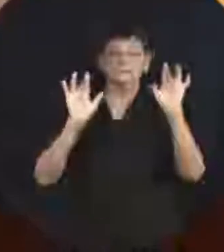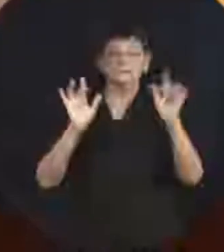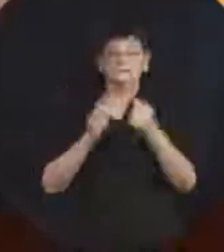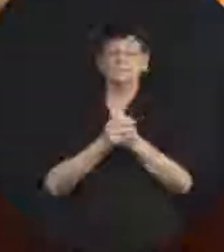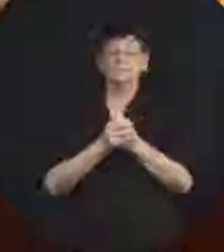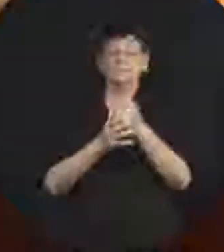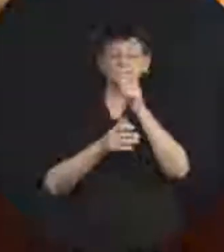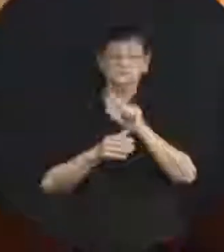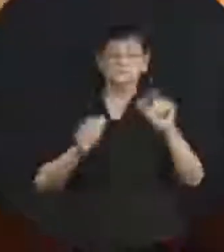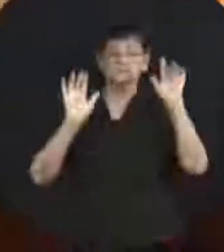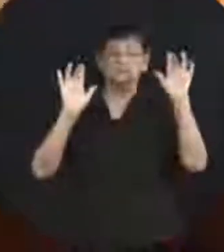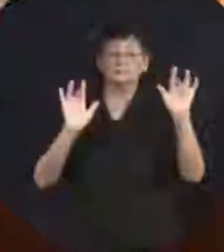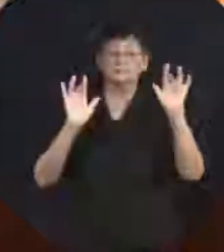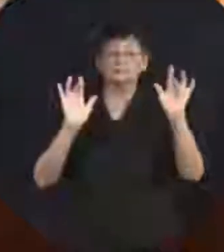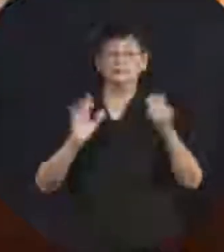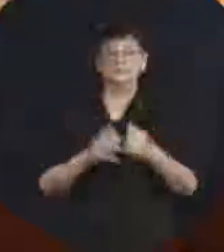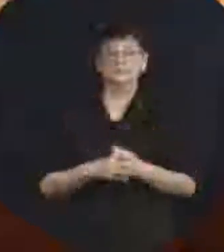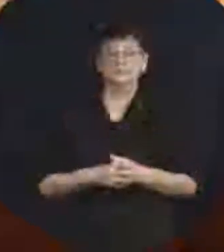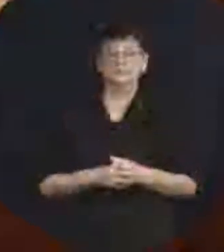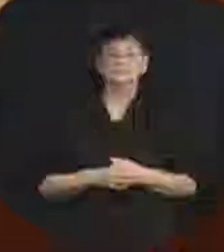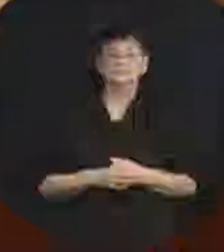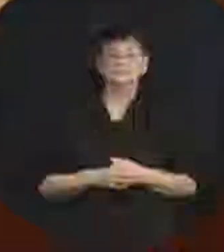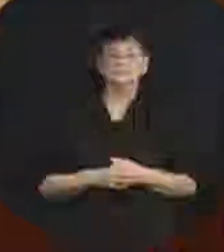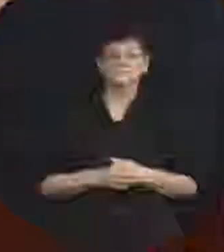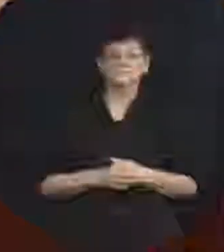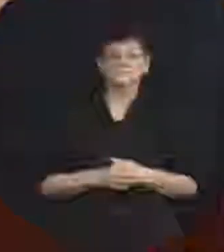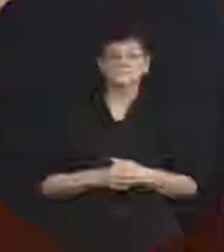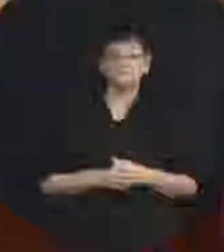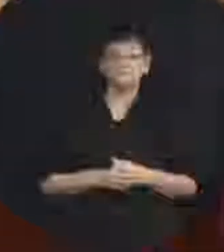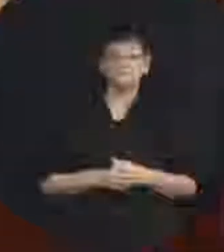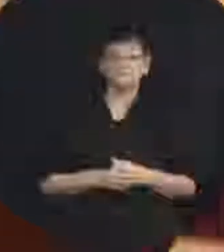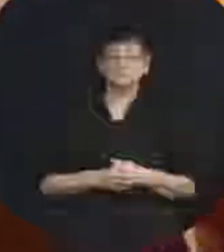ten piedad. Señor, ten piedad.